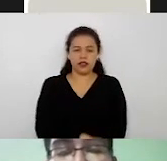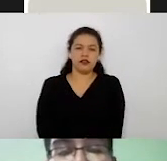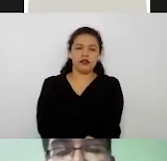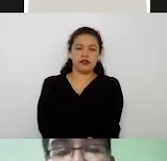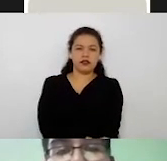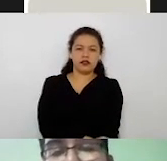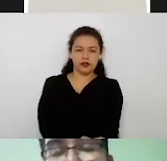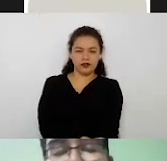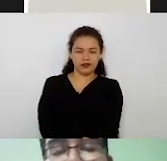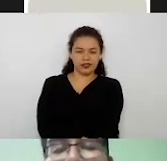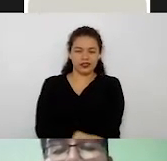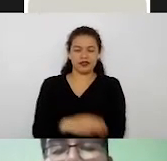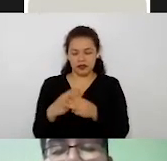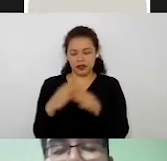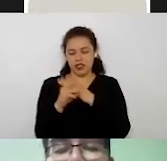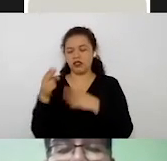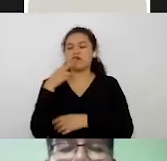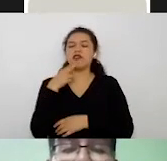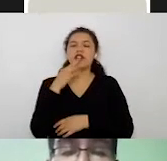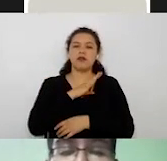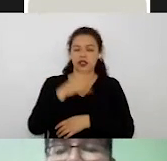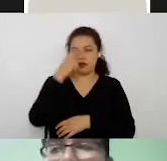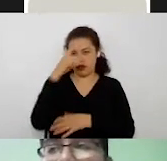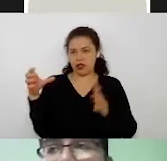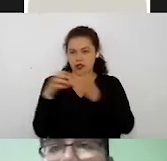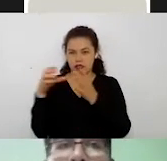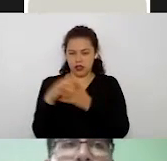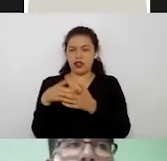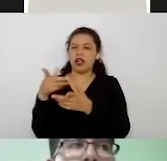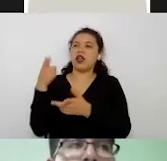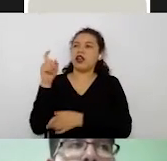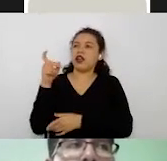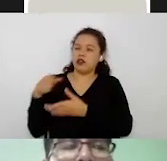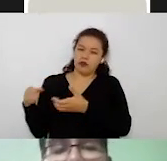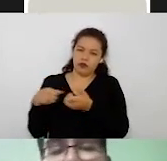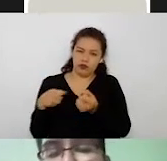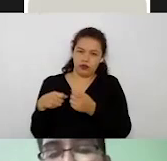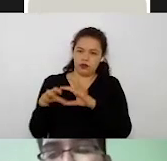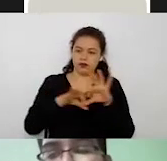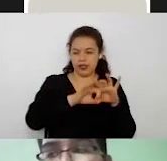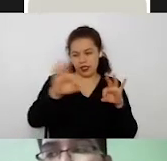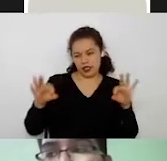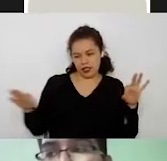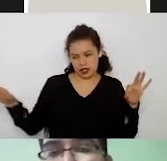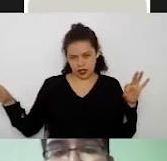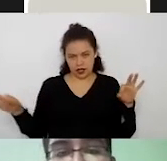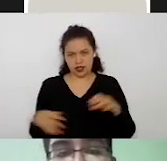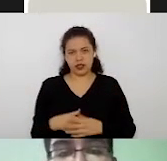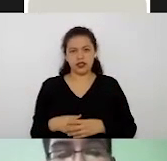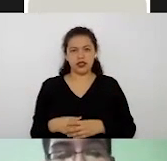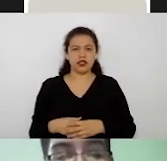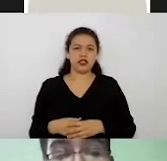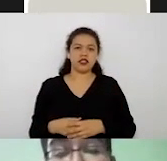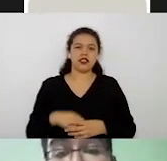todos los materiales que se pueden utilizar, como son los botiquines, extintores, mangueras, tomas y a